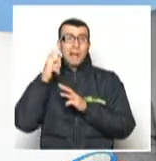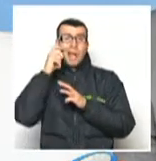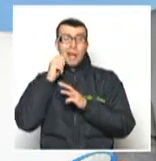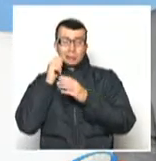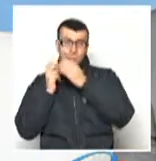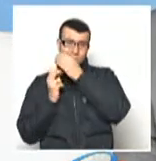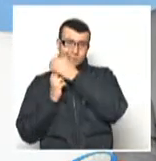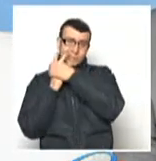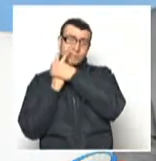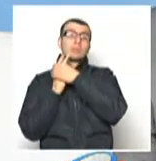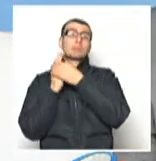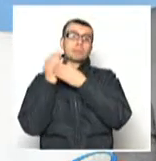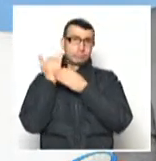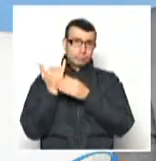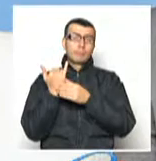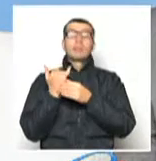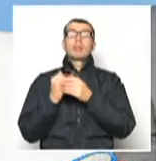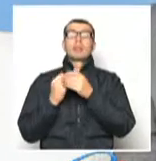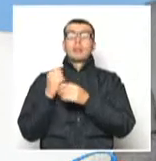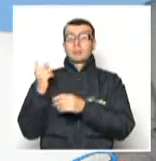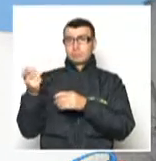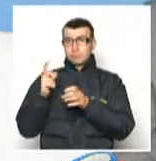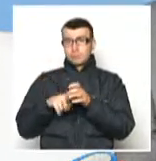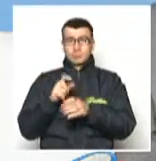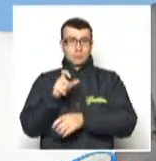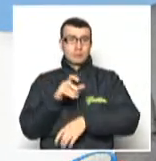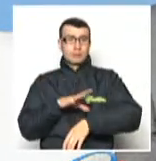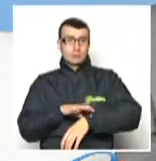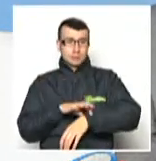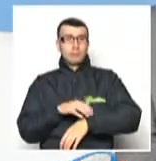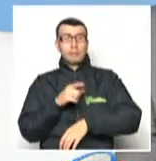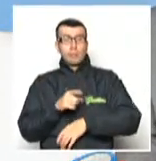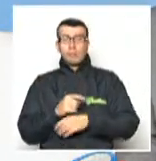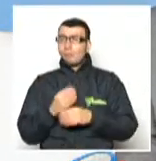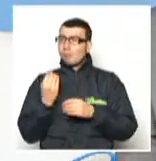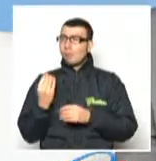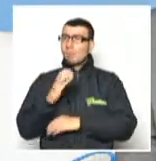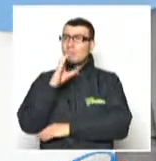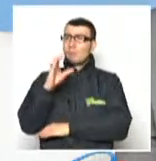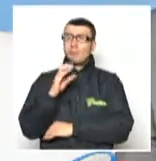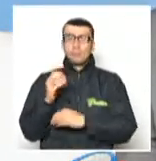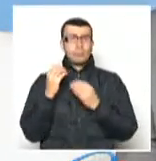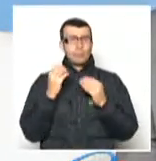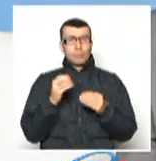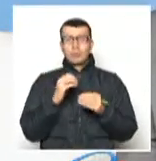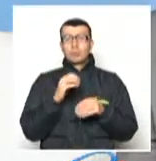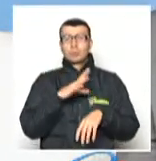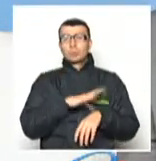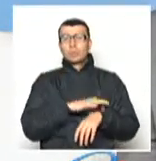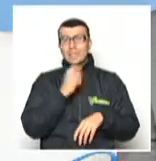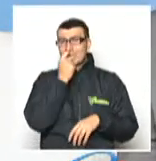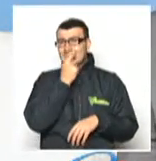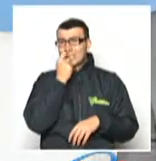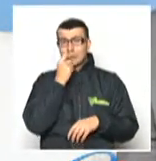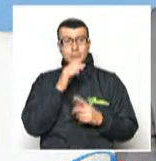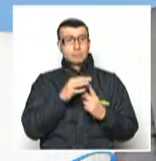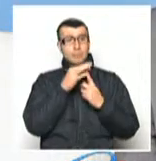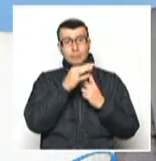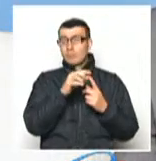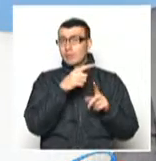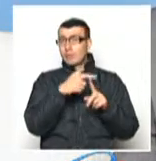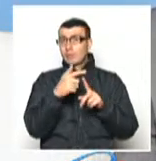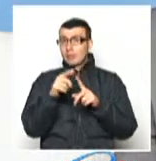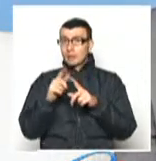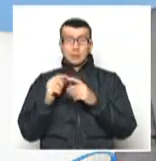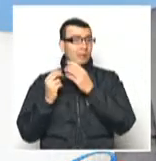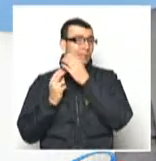hechos por cirujanos maxilofaciales. En Colombia hay una cantidad de especialidades, odontologías generales, implantologías, que hacen implantes dentales,